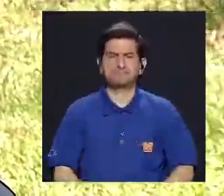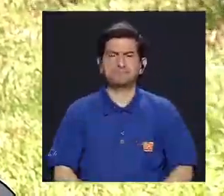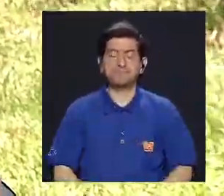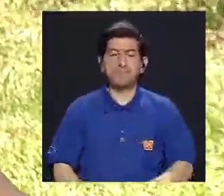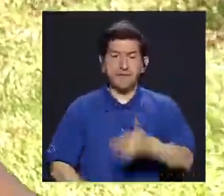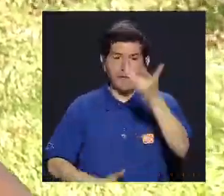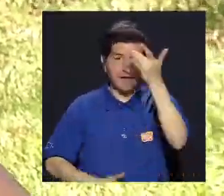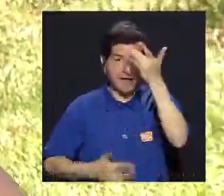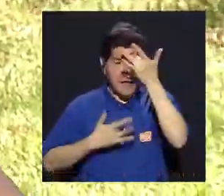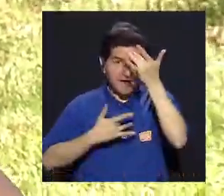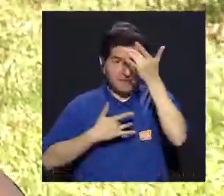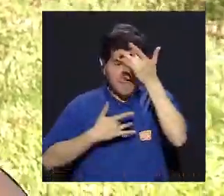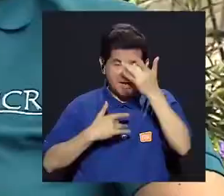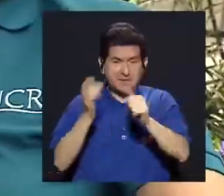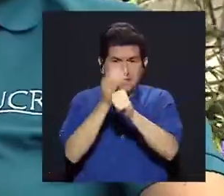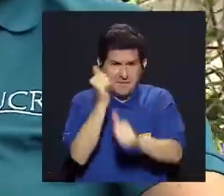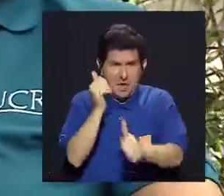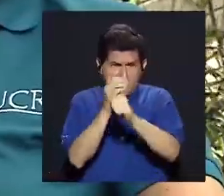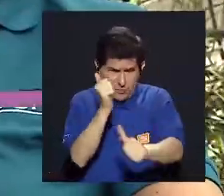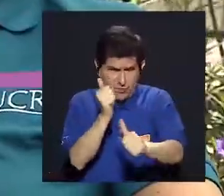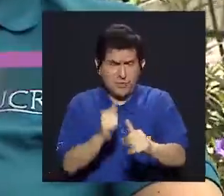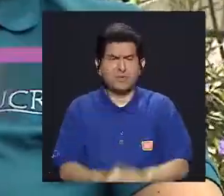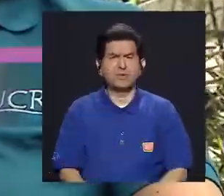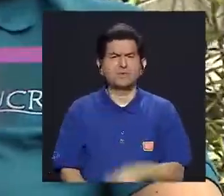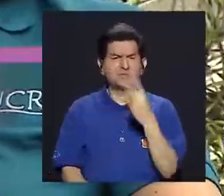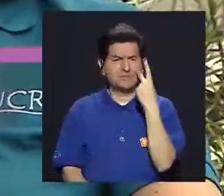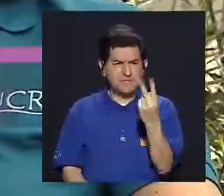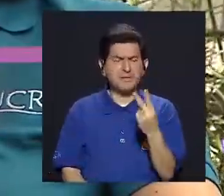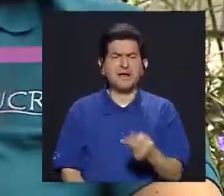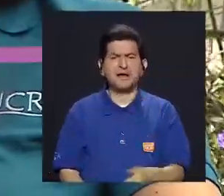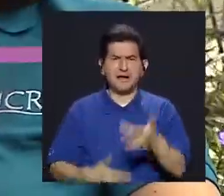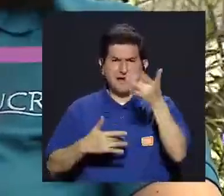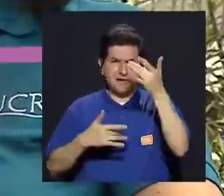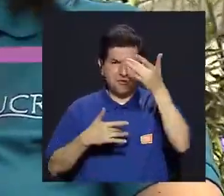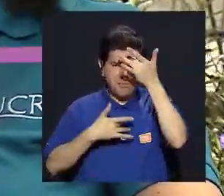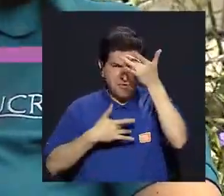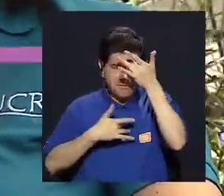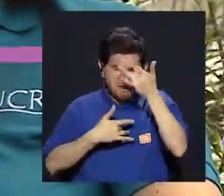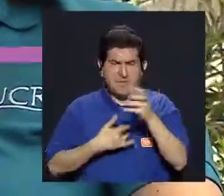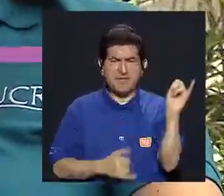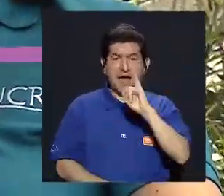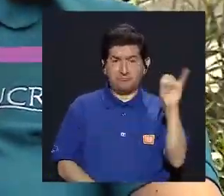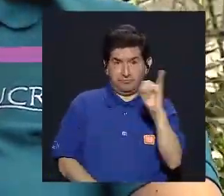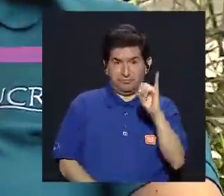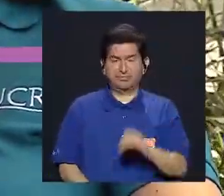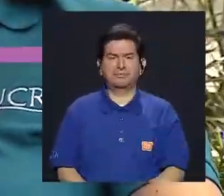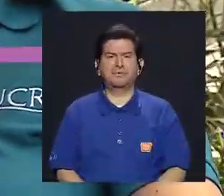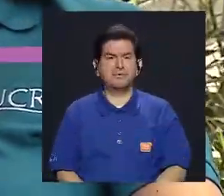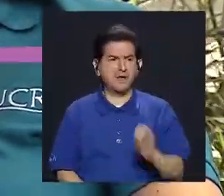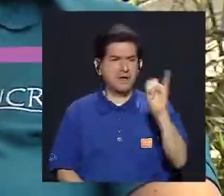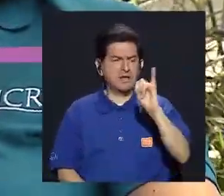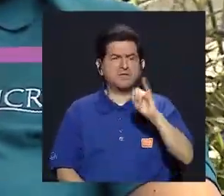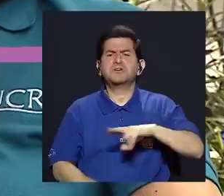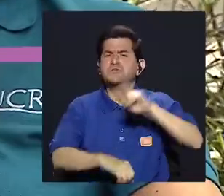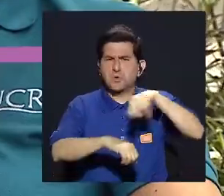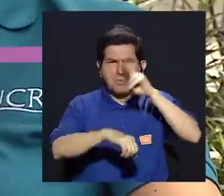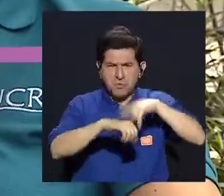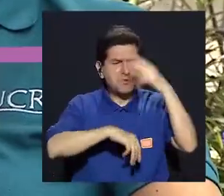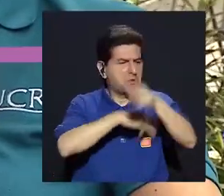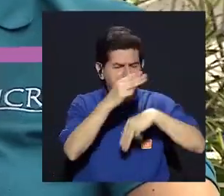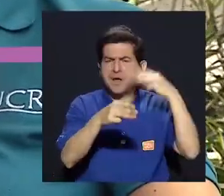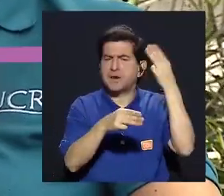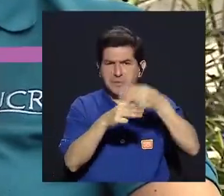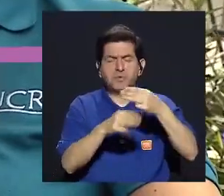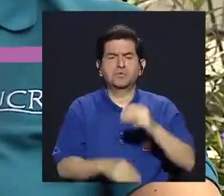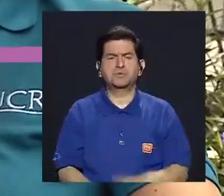la enfermedad diarreica o diarrea verdad si la vemos como una enfermedad infecciosa es una infección muy frecuente a nivel